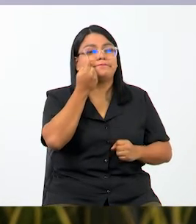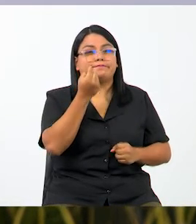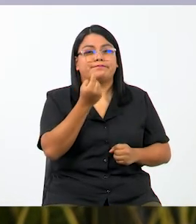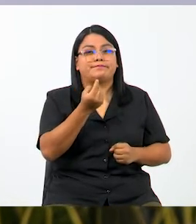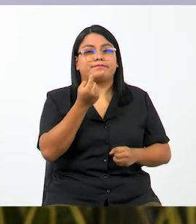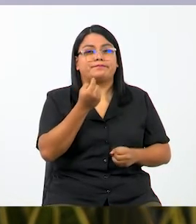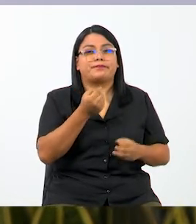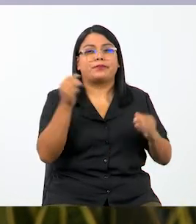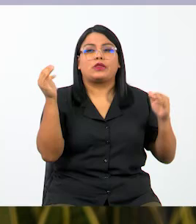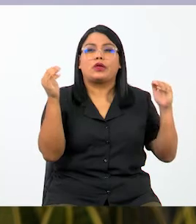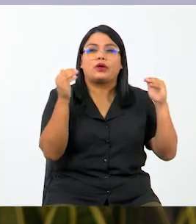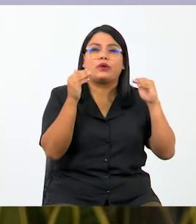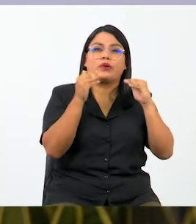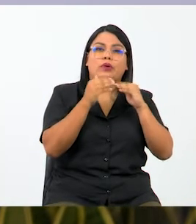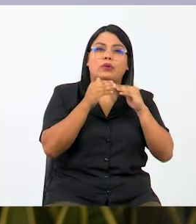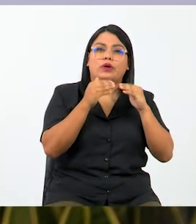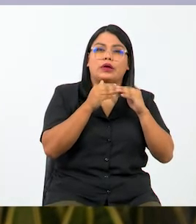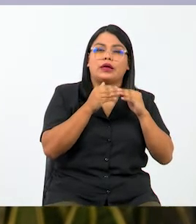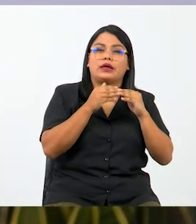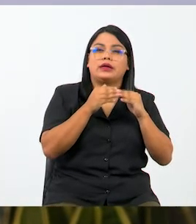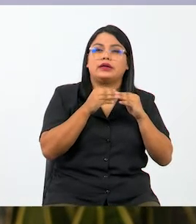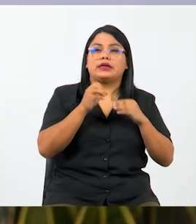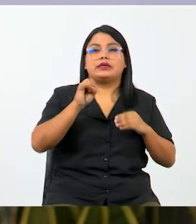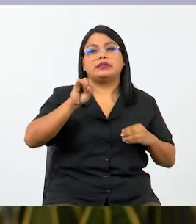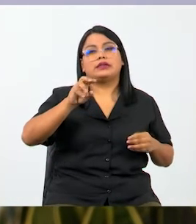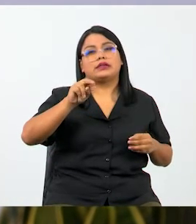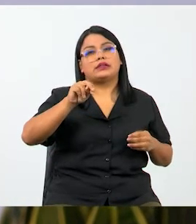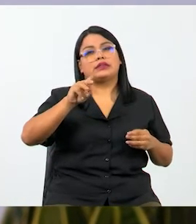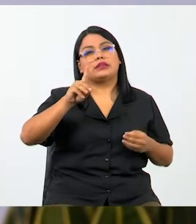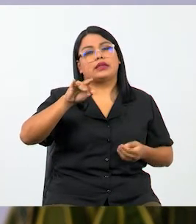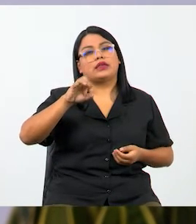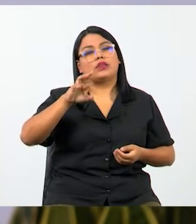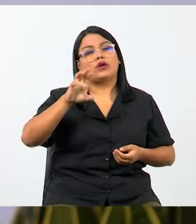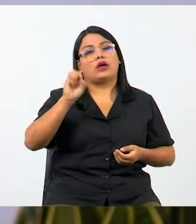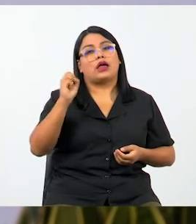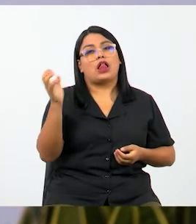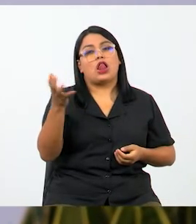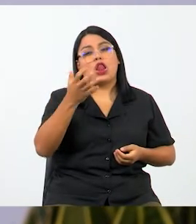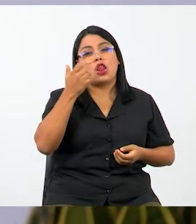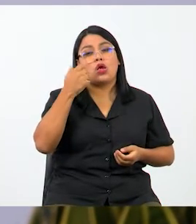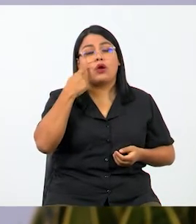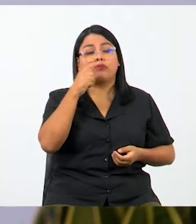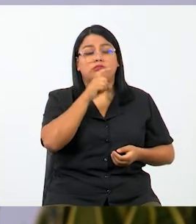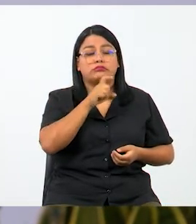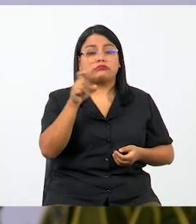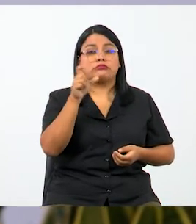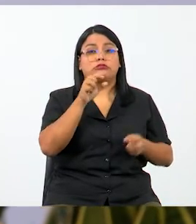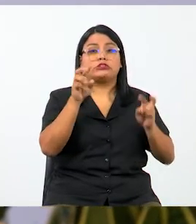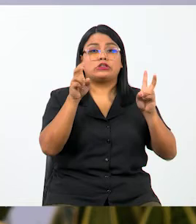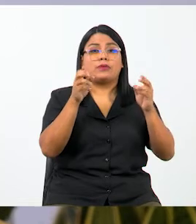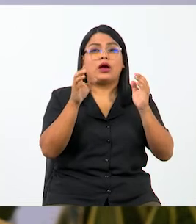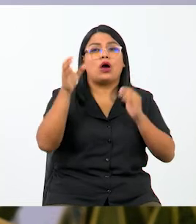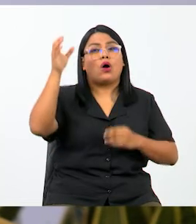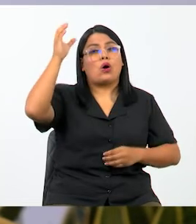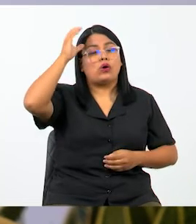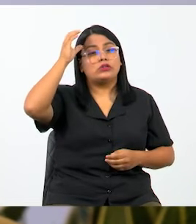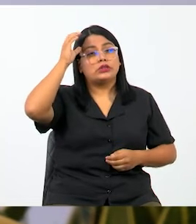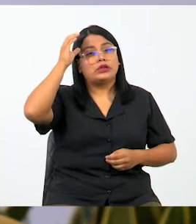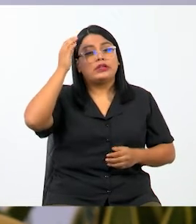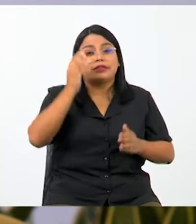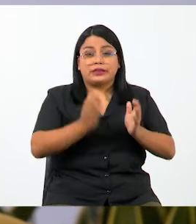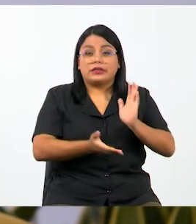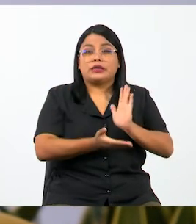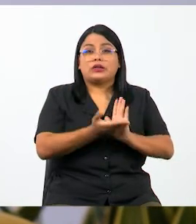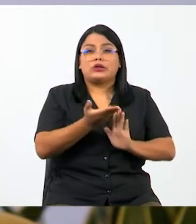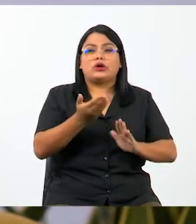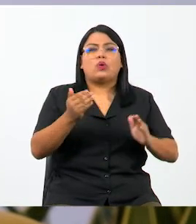los indicadores de logro que corresponden a la semana, es decir, los contenidos conceptuales que vamos a desarrollar y también las habilidades